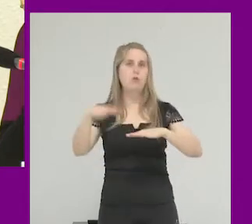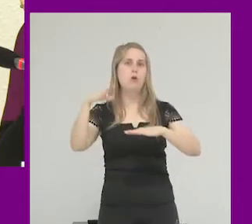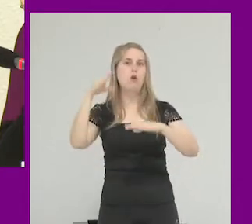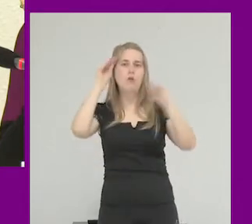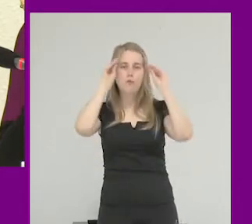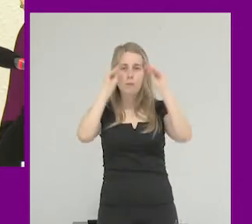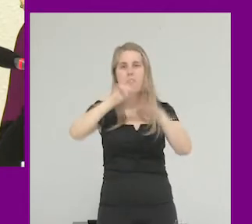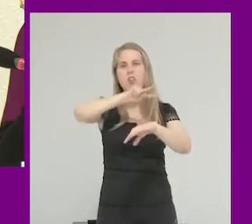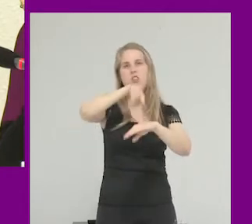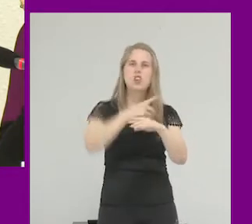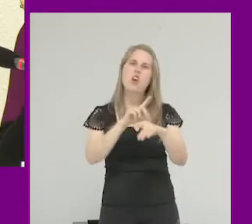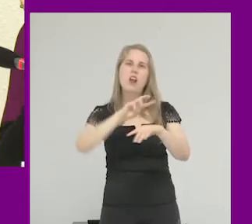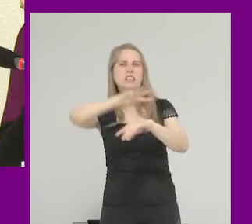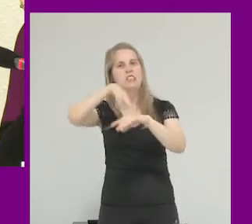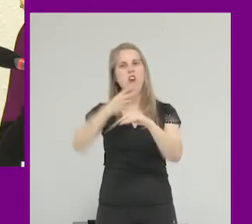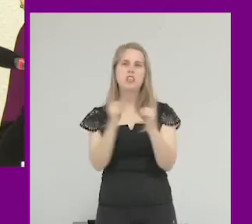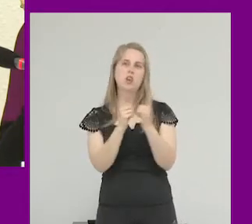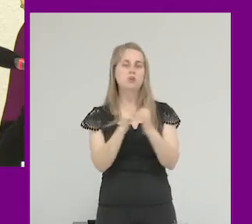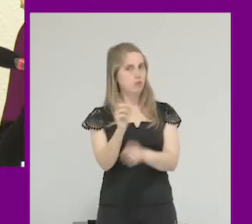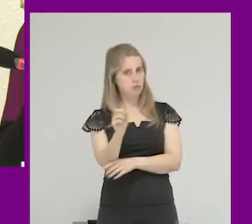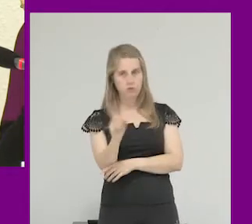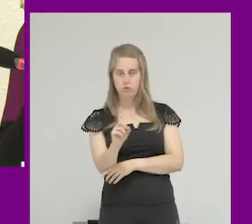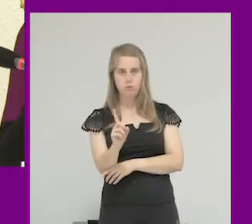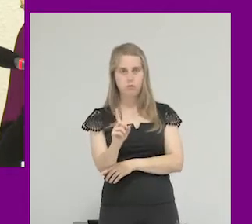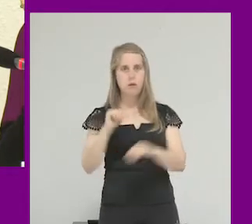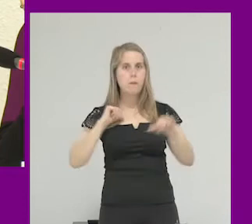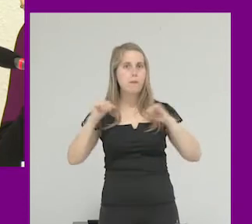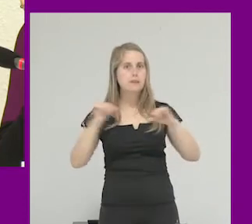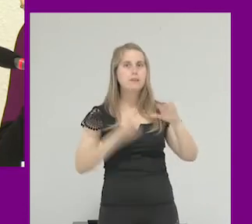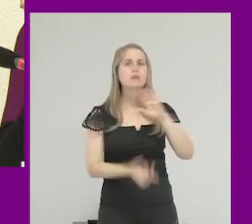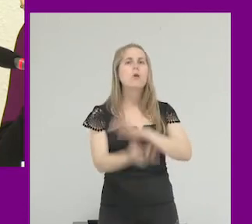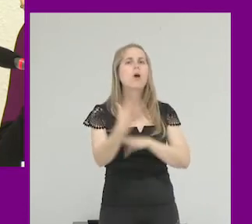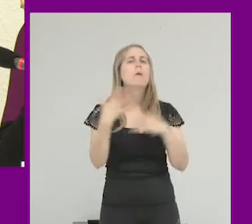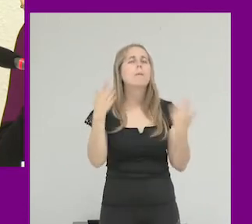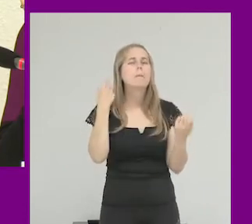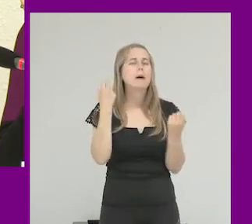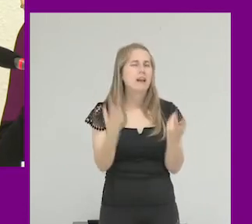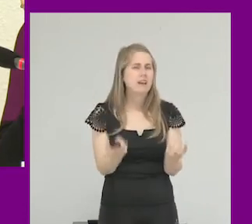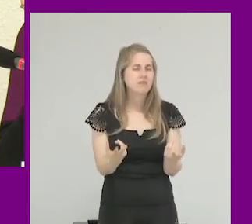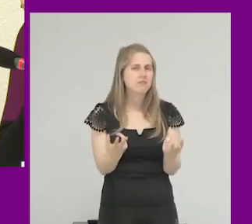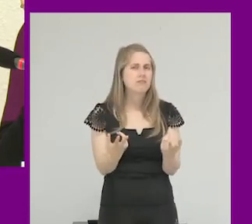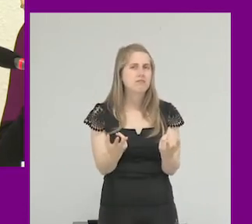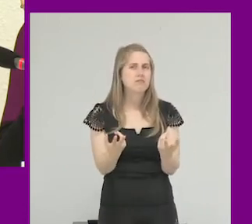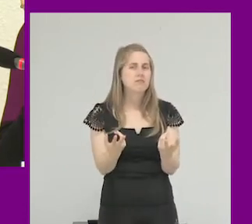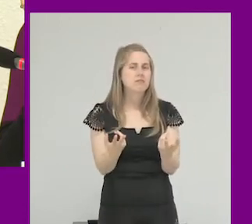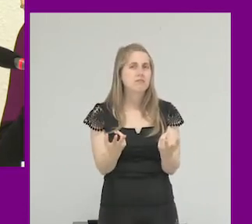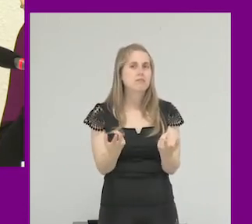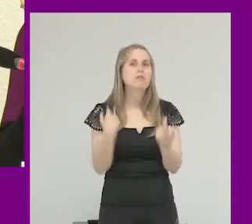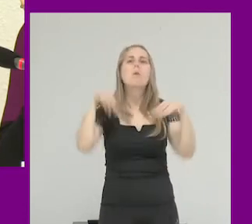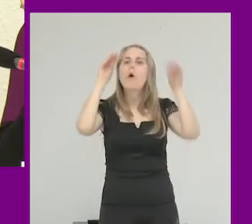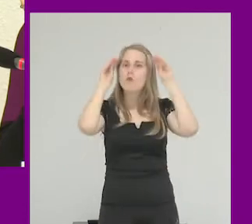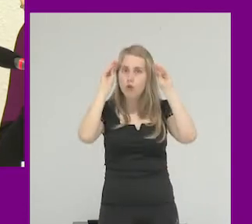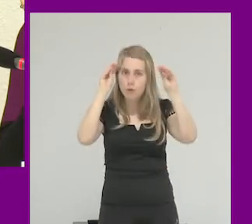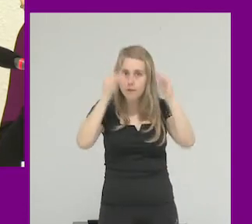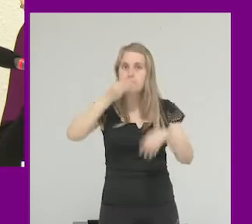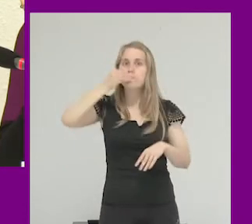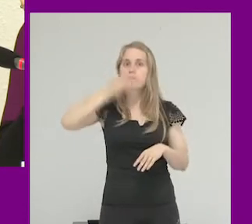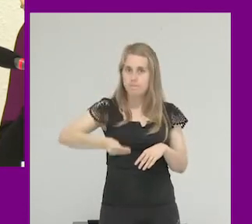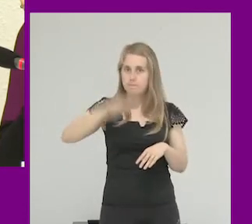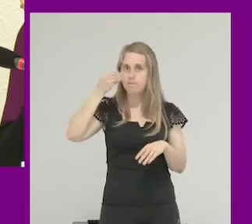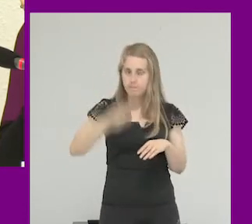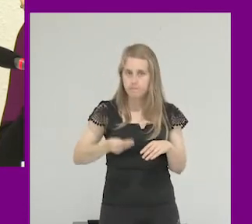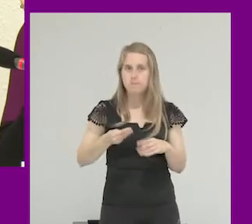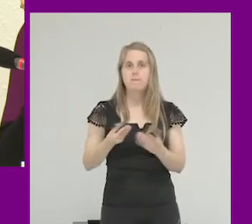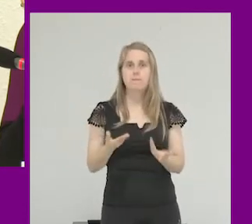de 2 horitas, 3 horitas. Este máster surgió con la clara voluntad de dar una buena formación. De